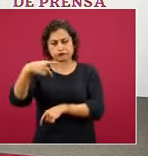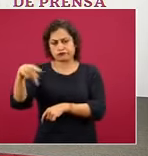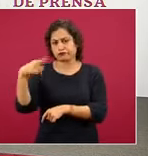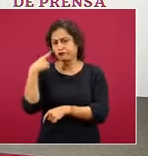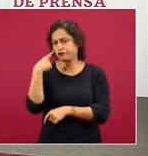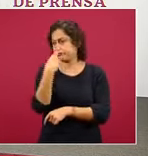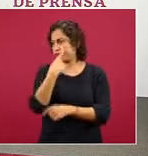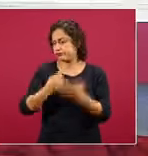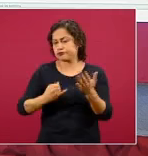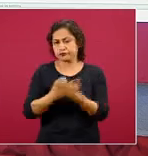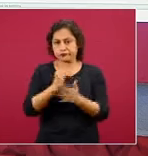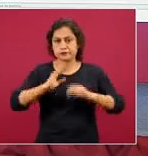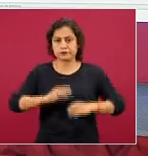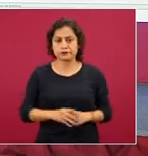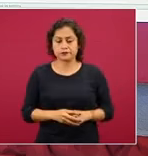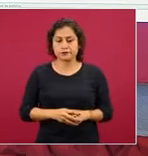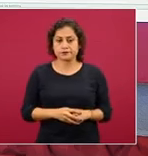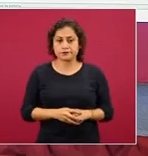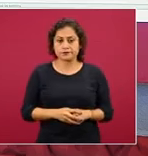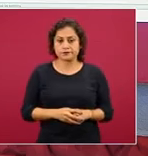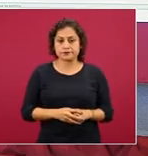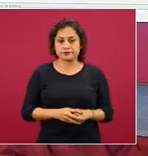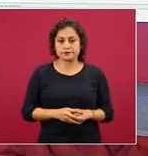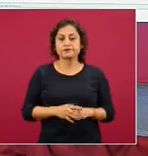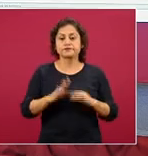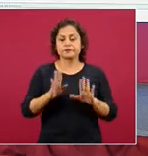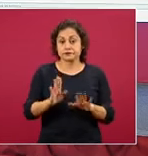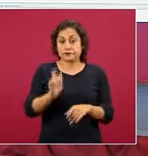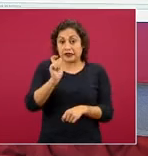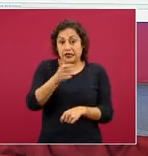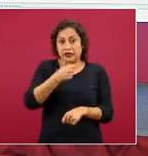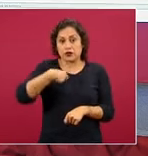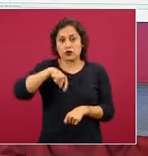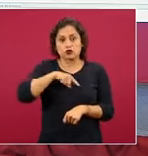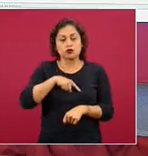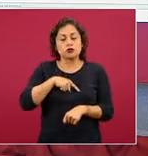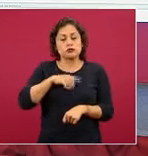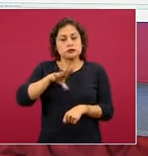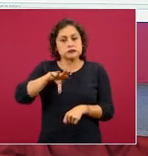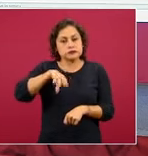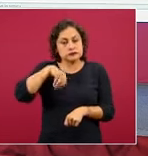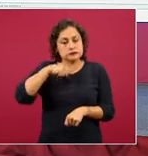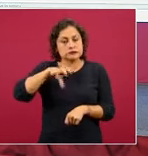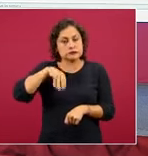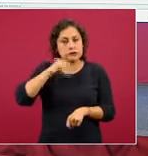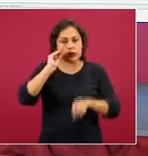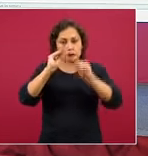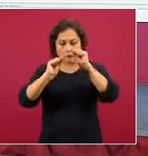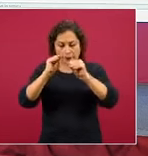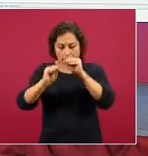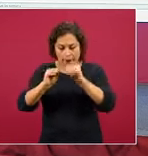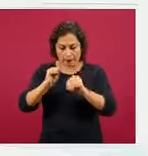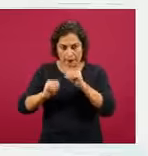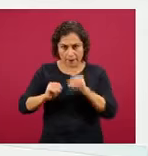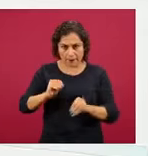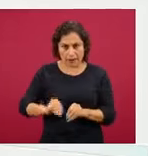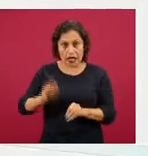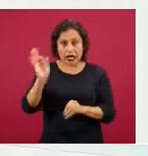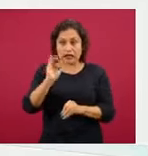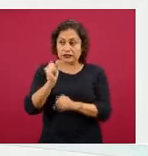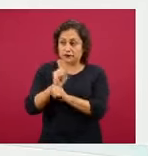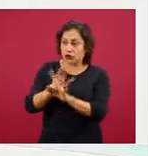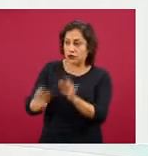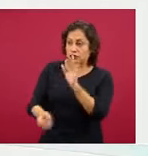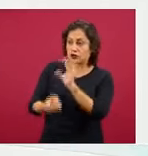para su análisis, ¿no? Y lo que se ha tratado es que al igual que otras bases de datos abiertos, pues cada vez que se renueva, pues mucho